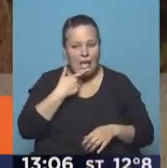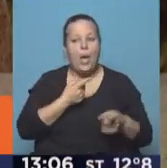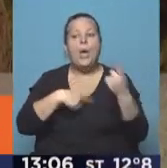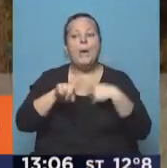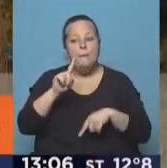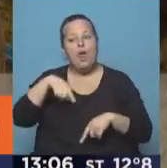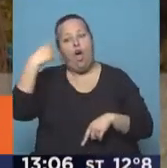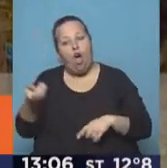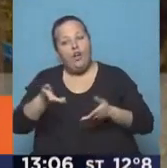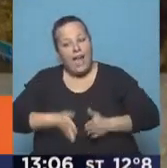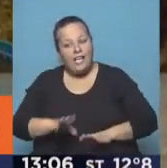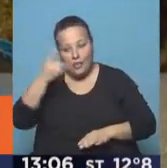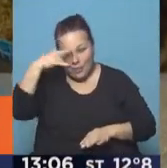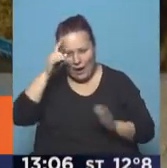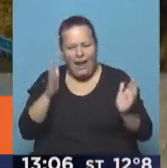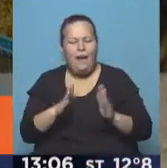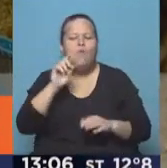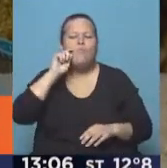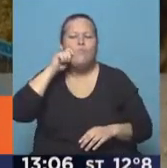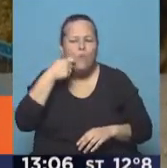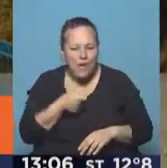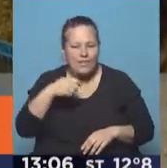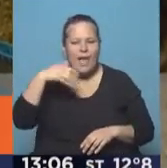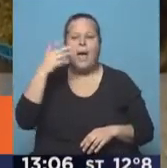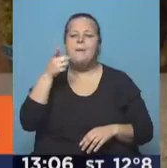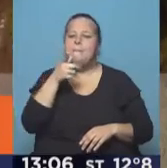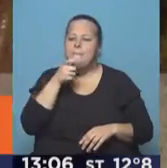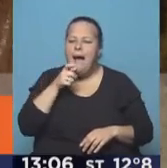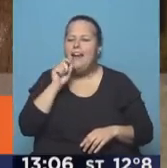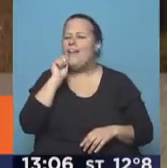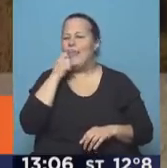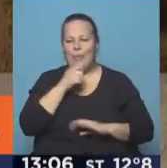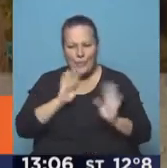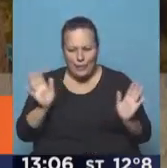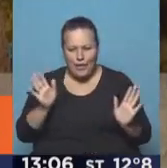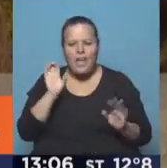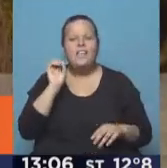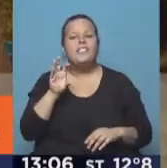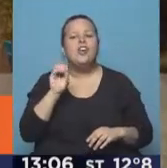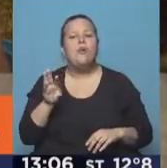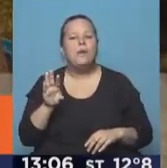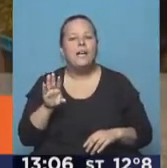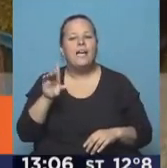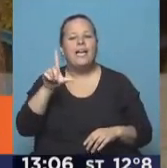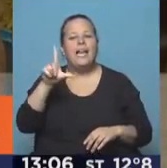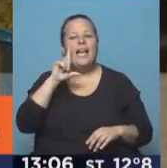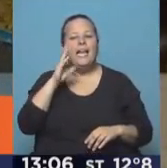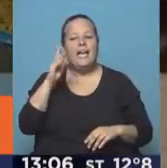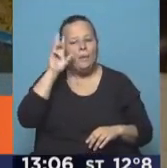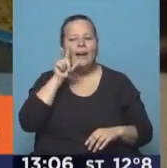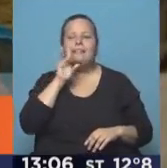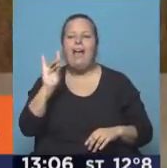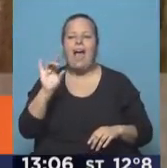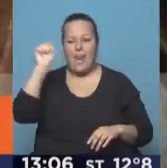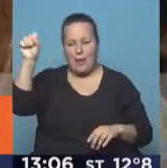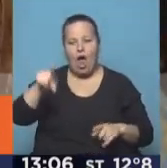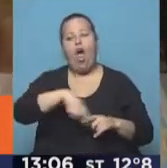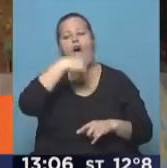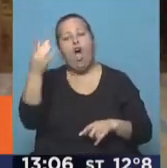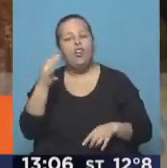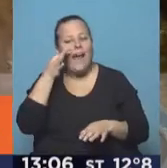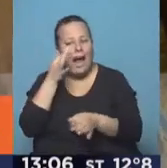nació otra ternerita, muy linda, marrón, divina. ¿Saben cómo se llama? Libertad. Y es de otra